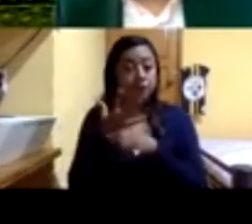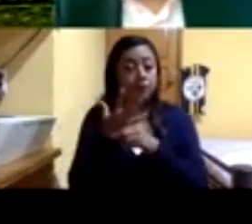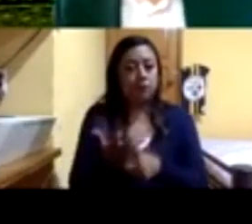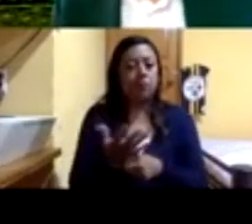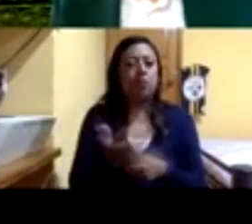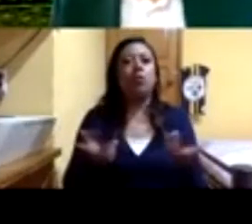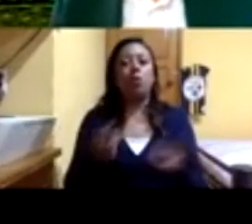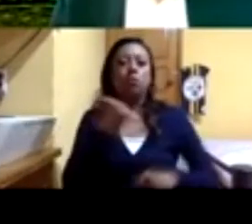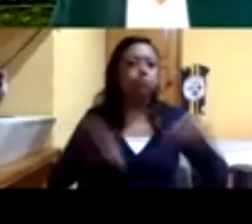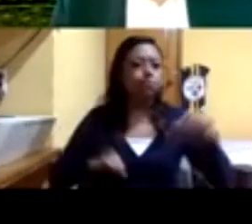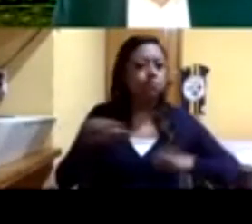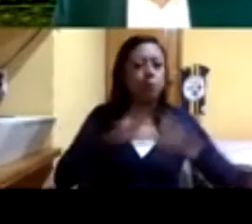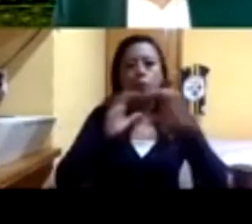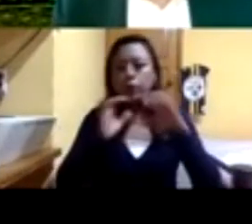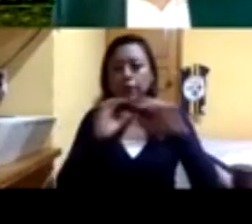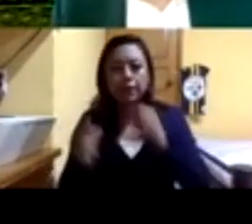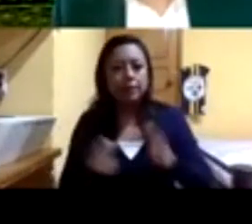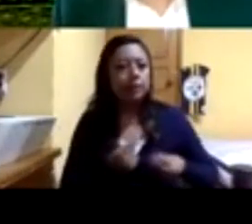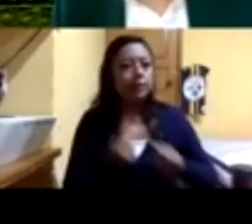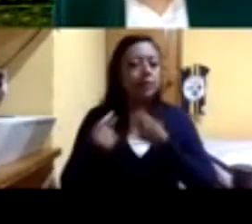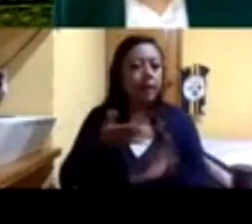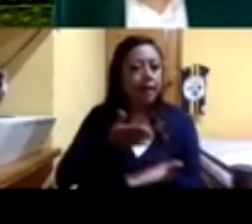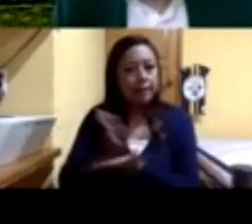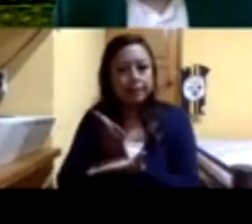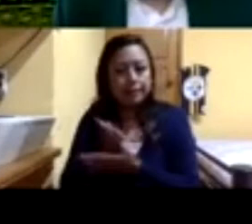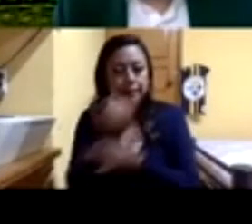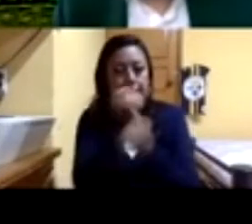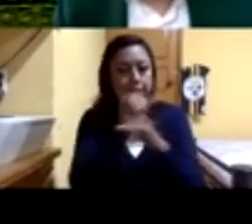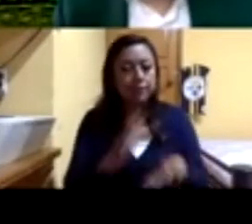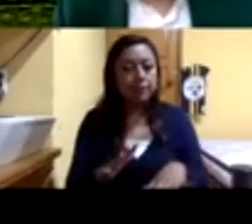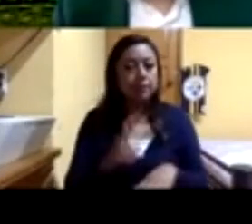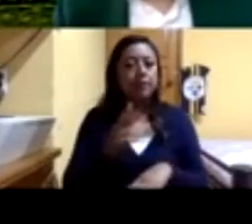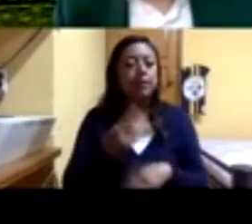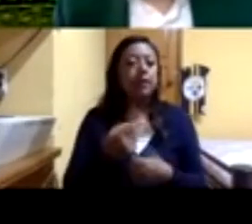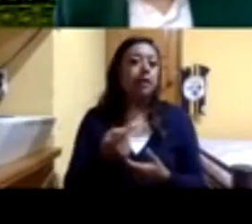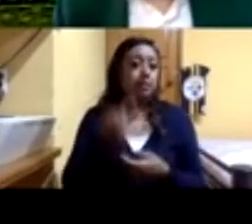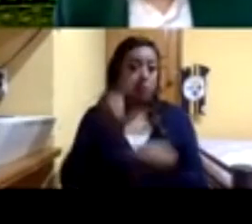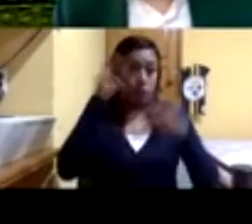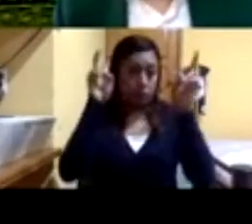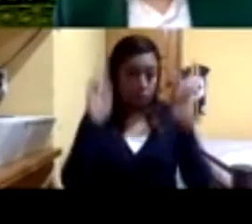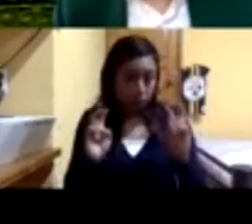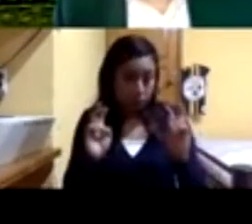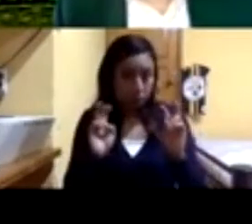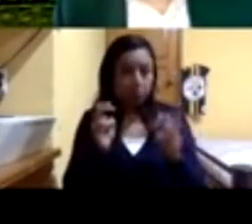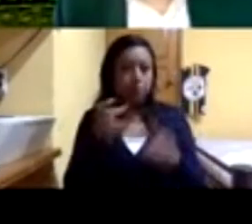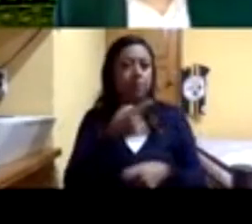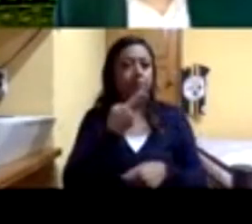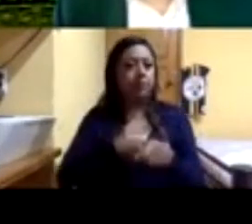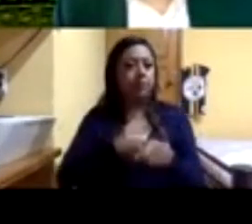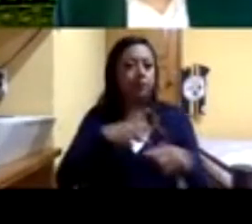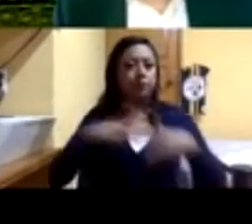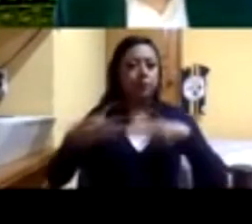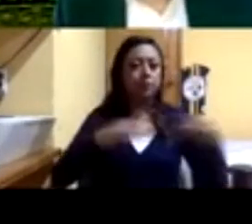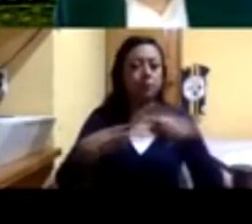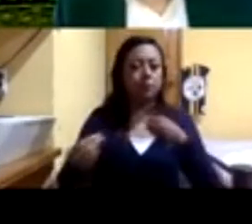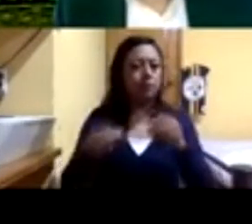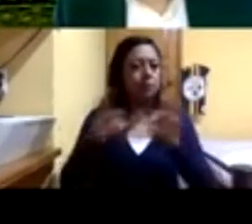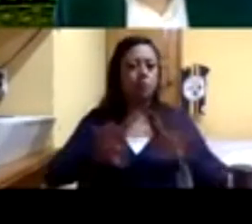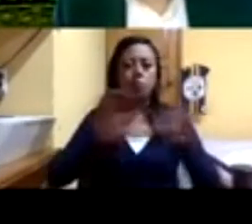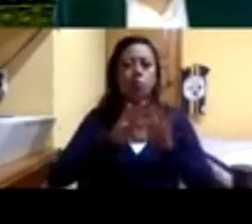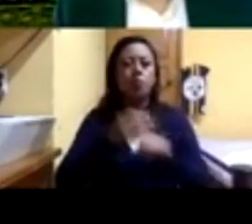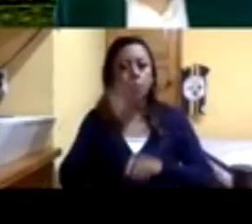información sobre la pandemia es esencial para promover la transparencia y fortalecer la